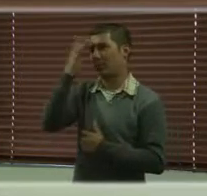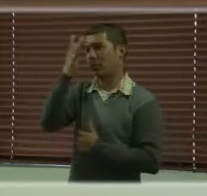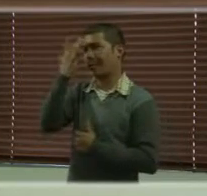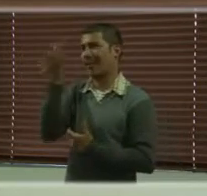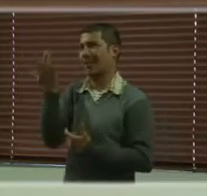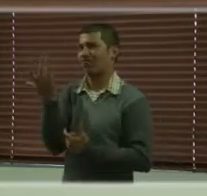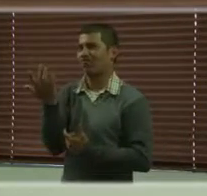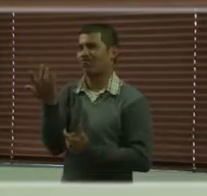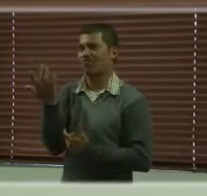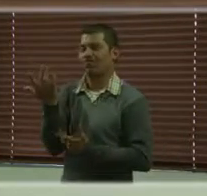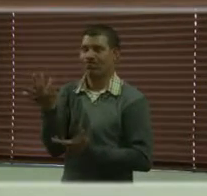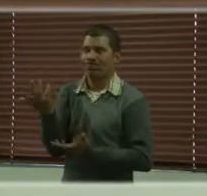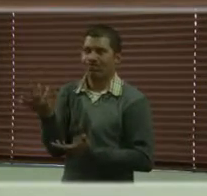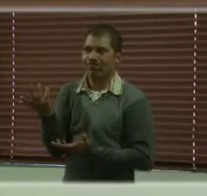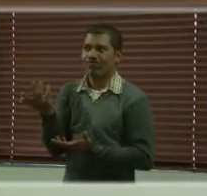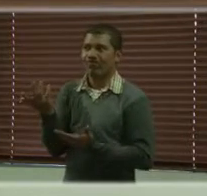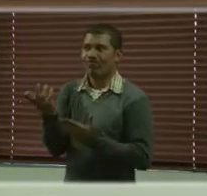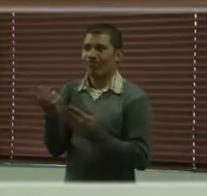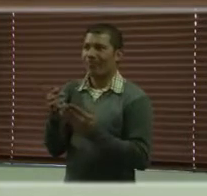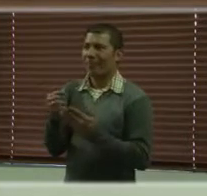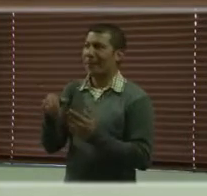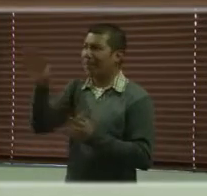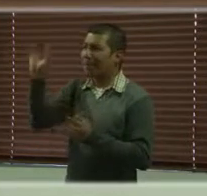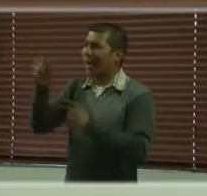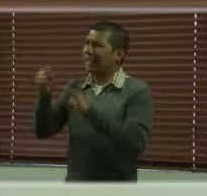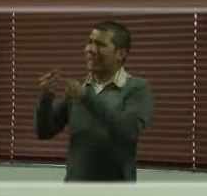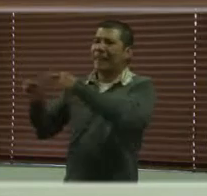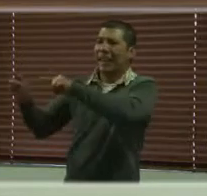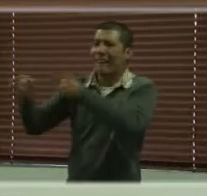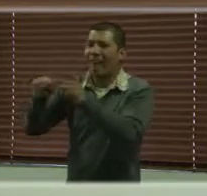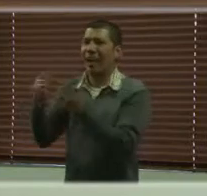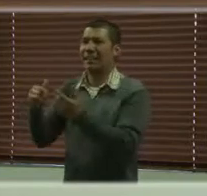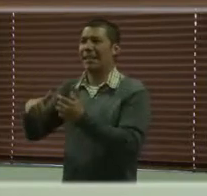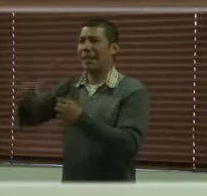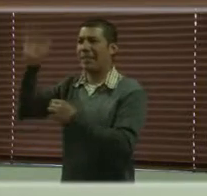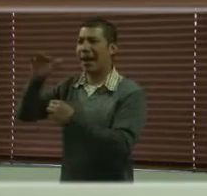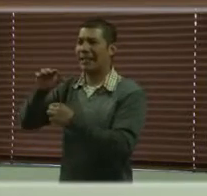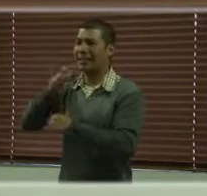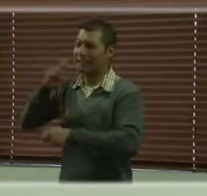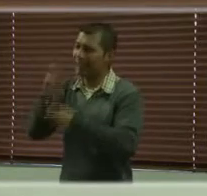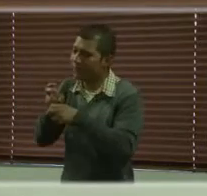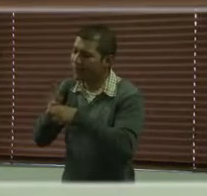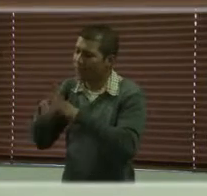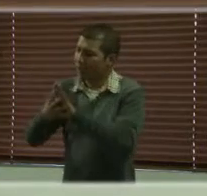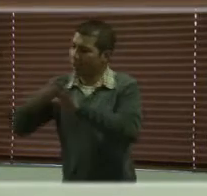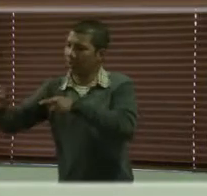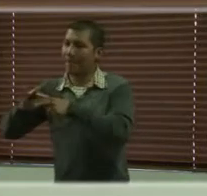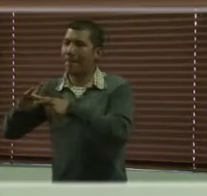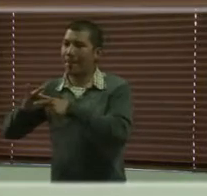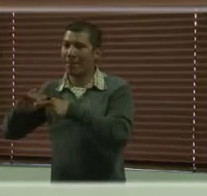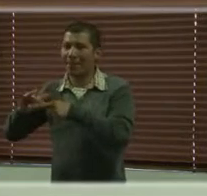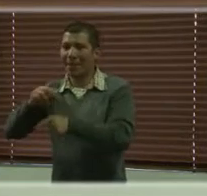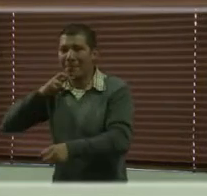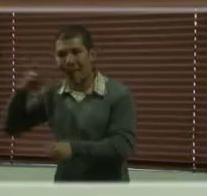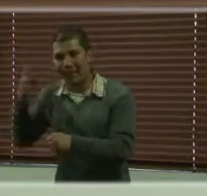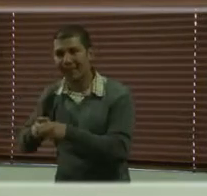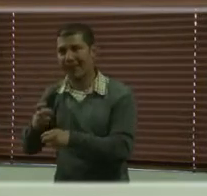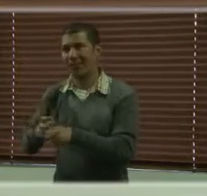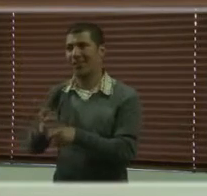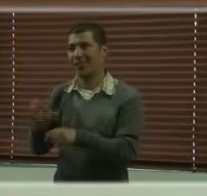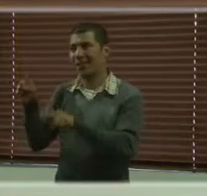son los que generan más debate Los más difíciles de implementar y porque hay